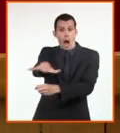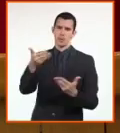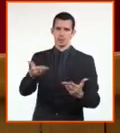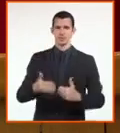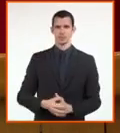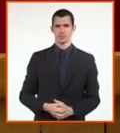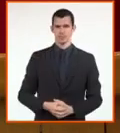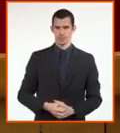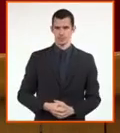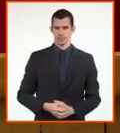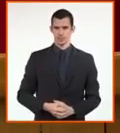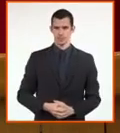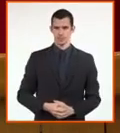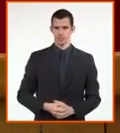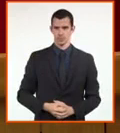Jóvenes Comunistas en su